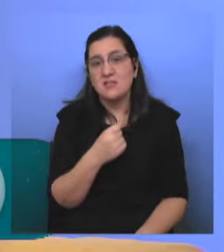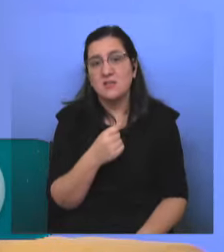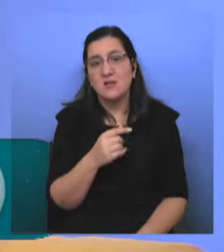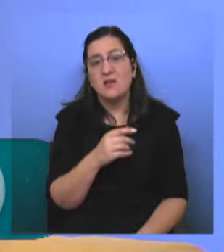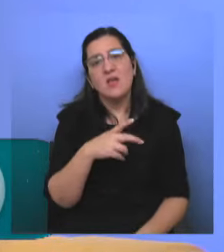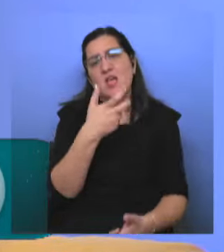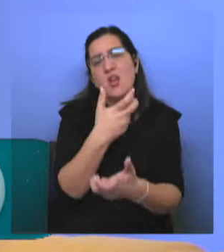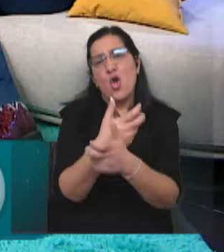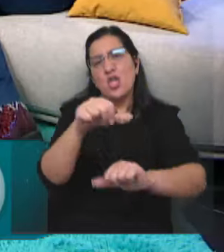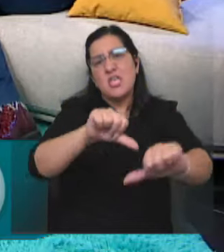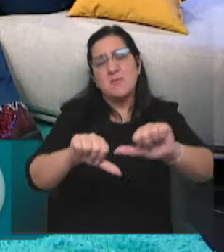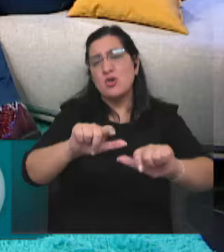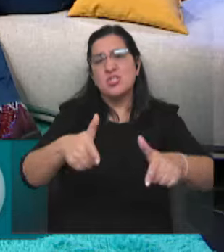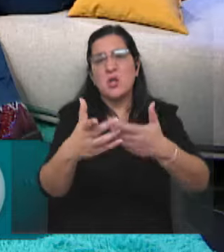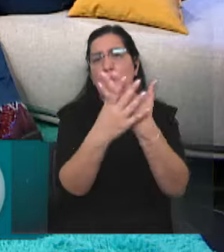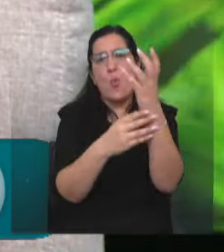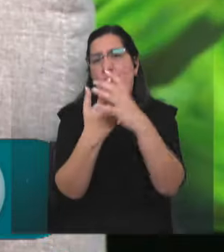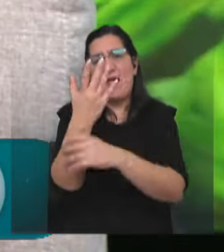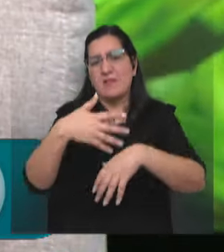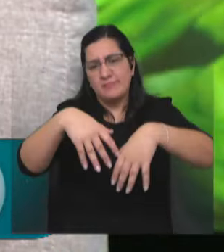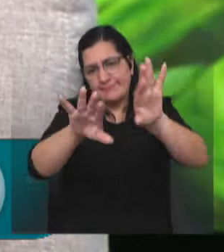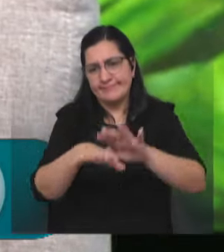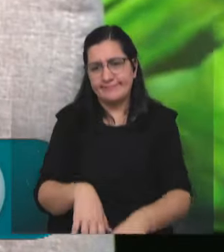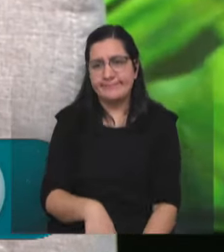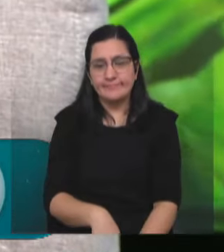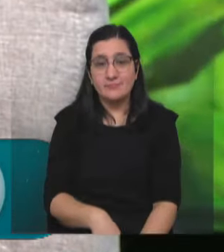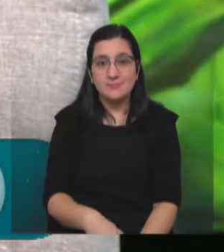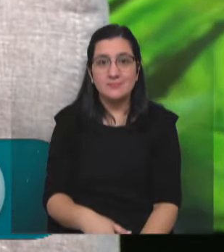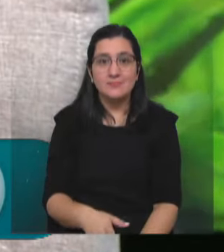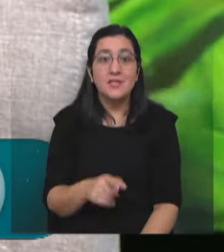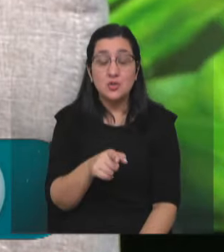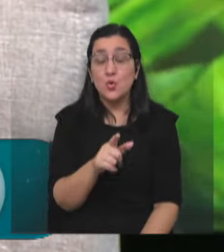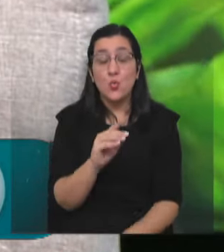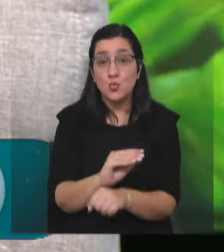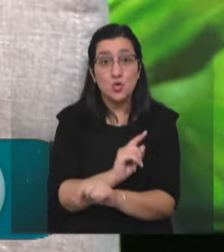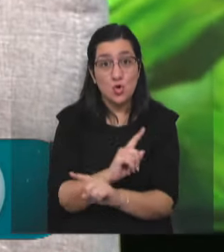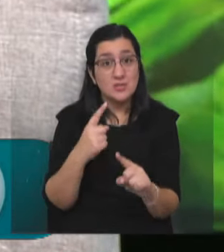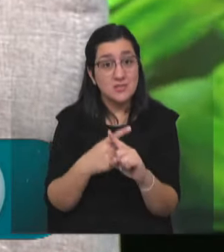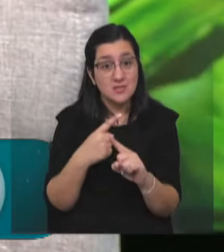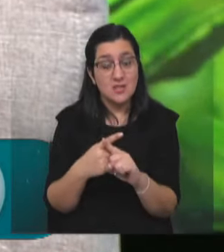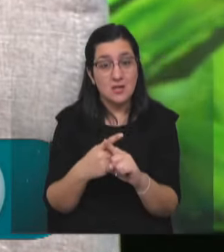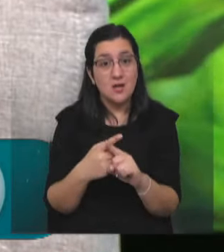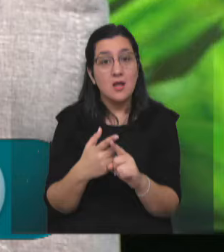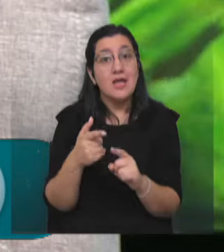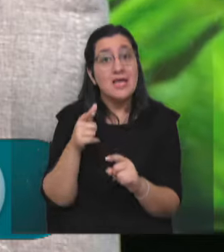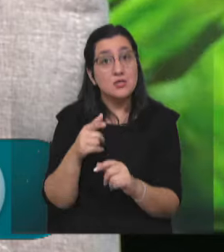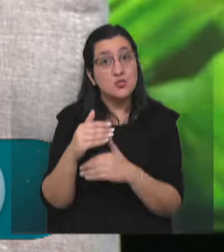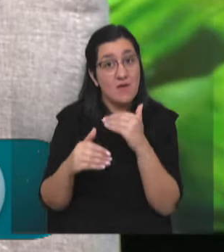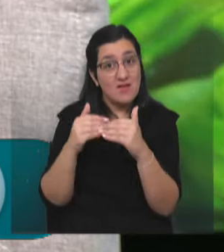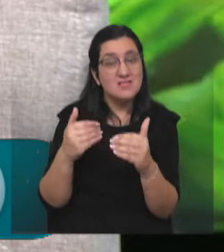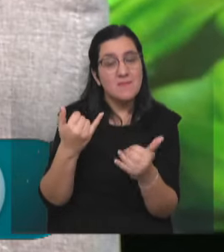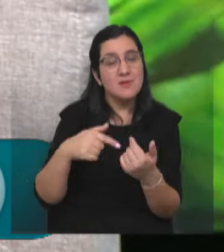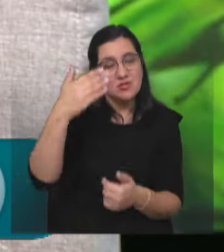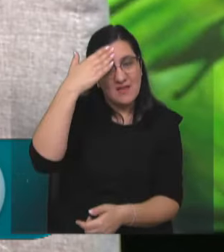sé. Esos cursos, por ejemplo, antes no estaban y después se fueron implementando, o sea que eso ya es algo que es un avance, pero sabemos